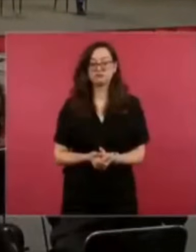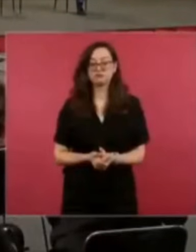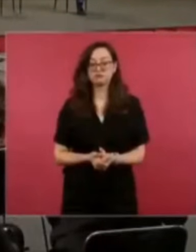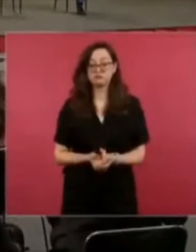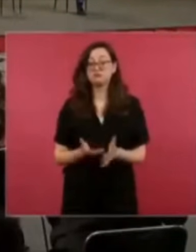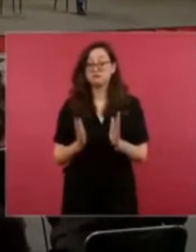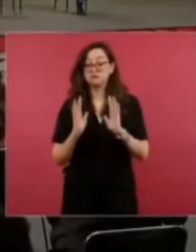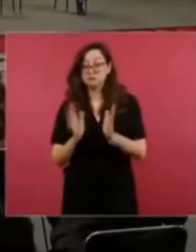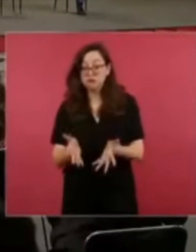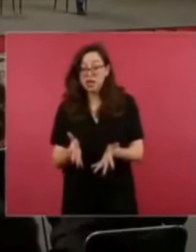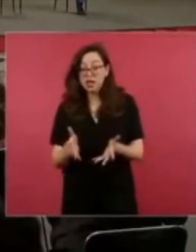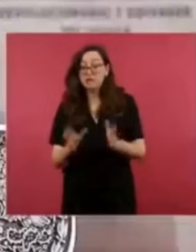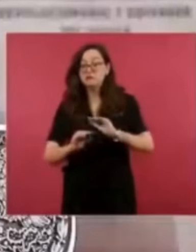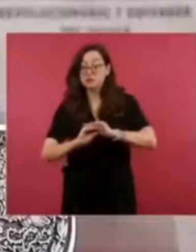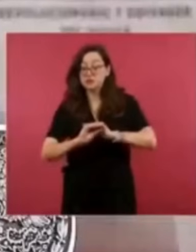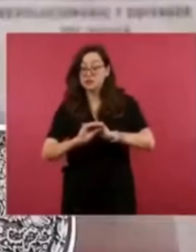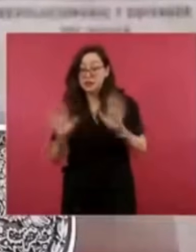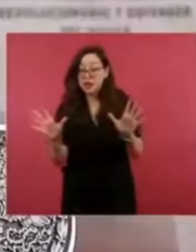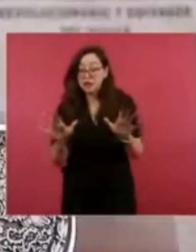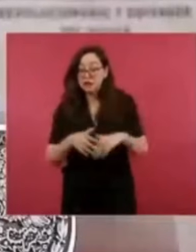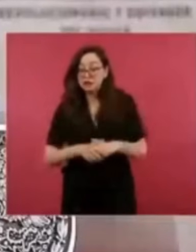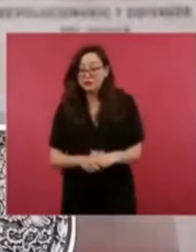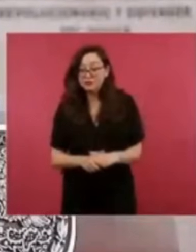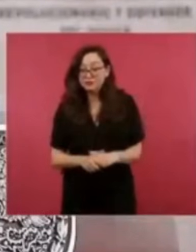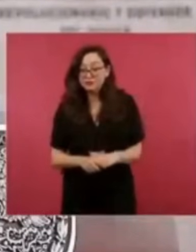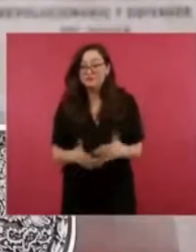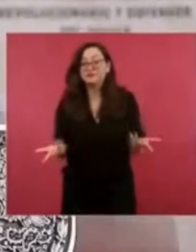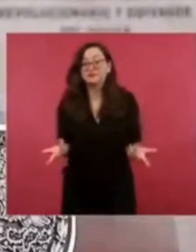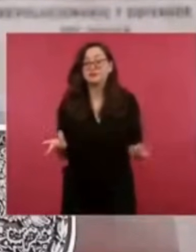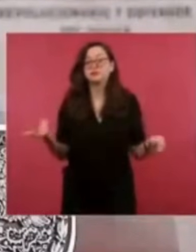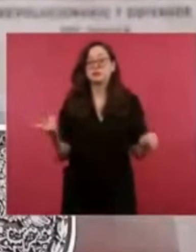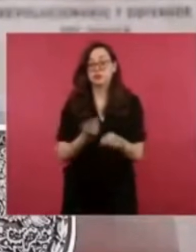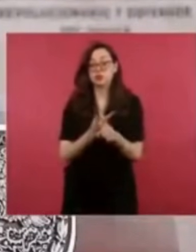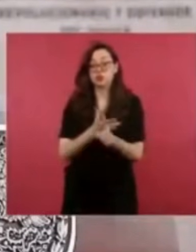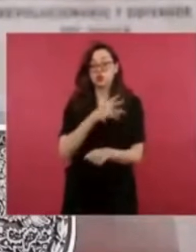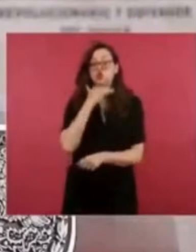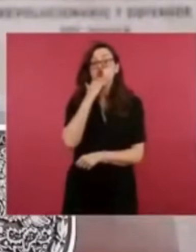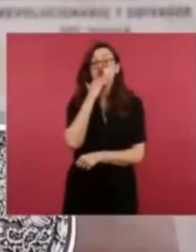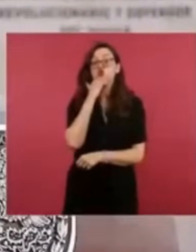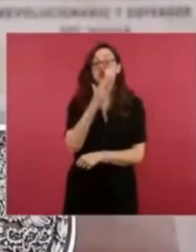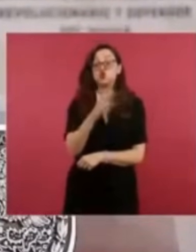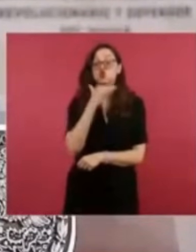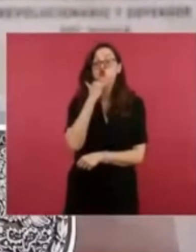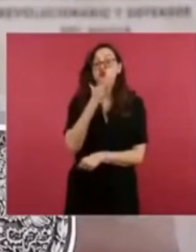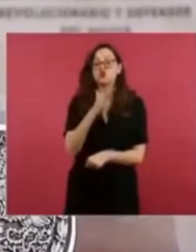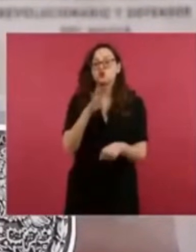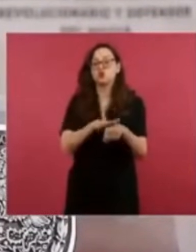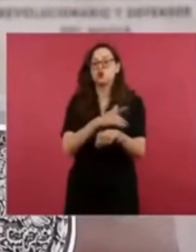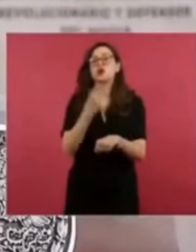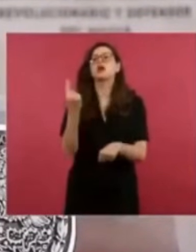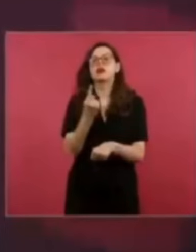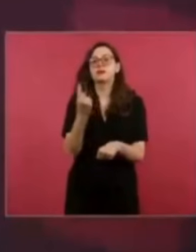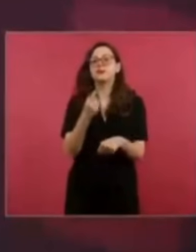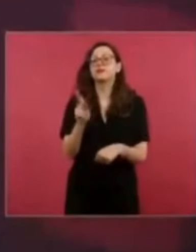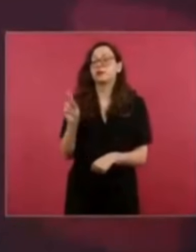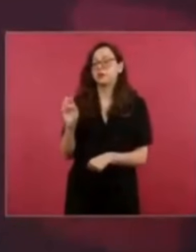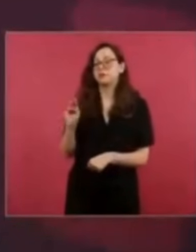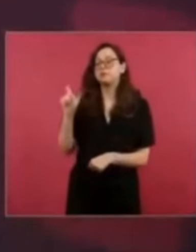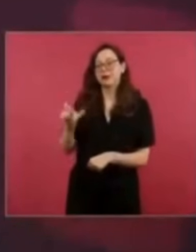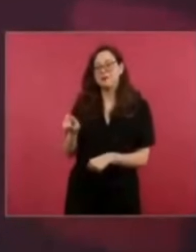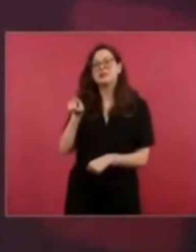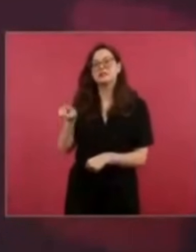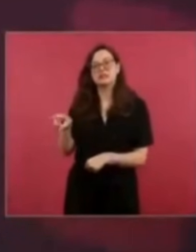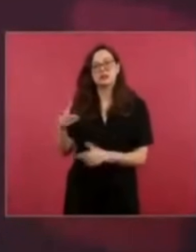qué consideramos esto un acto de corrupción? Porque siendo suicidio se le dio trato de accidente. Y ese es